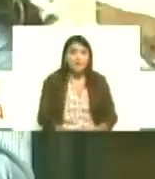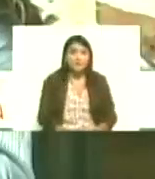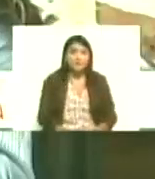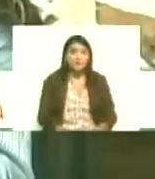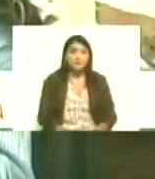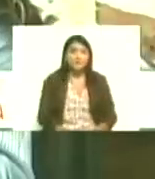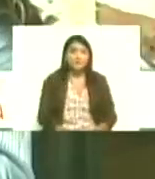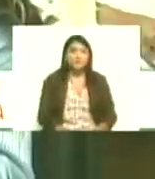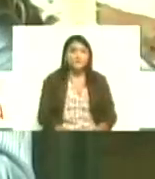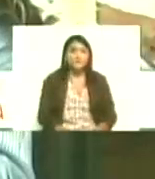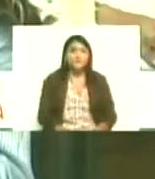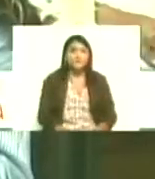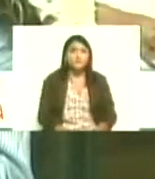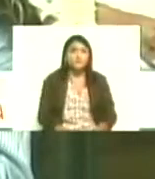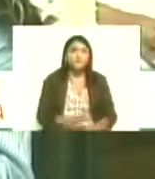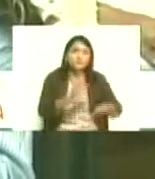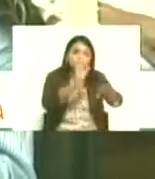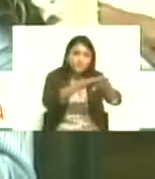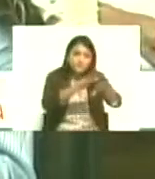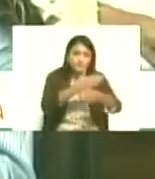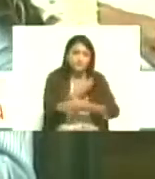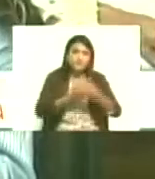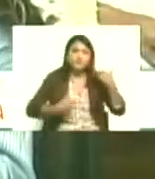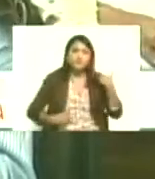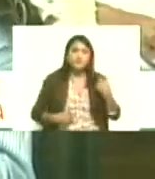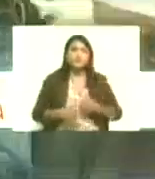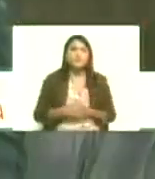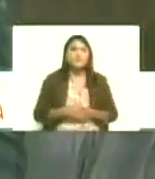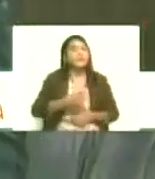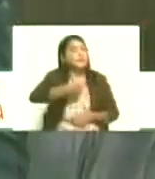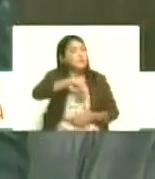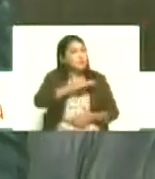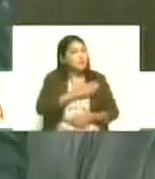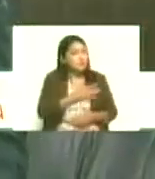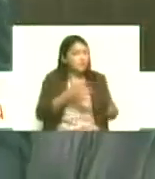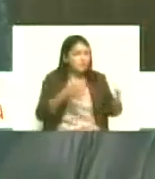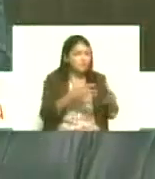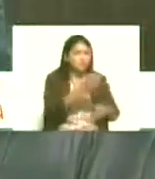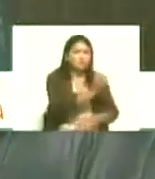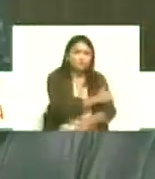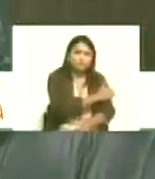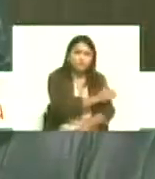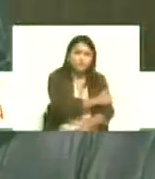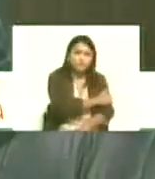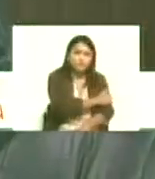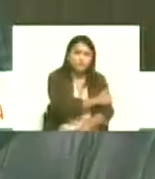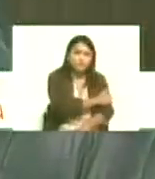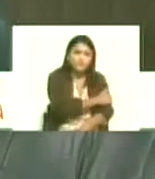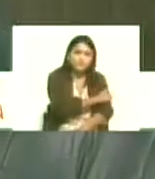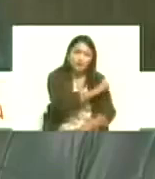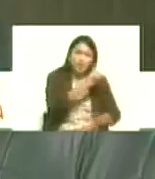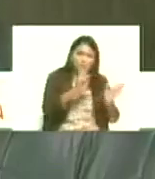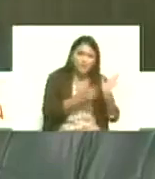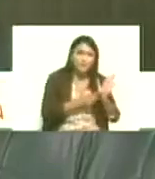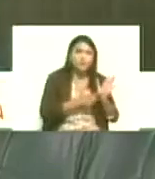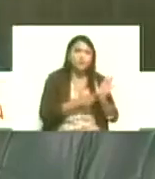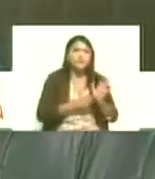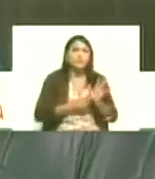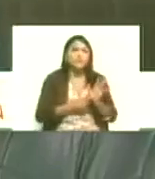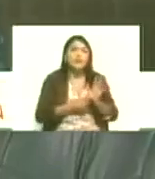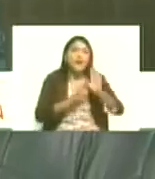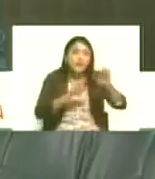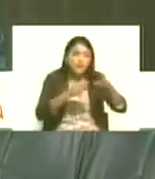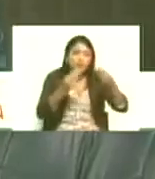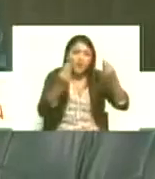estamos hablando. Señor presidente, nosotros vamos a acompañar desde nuestra fracción de la Alianza Democrática por unanimidad, no solo el